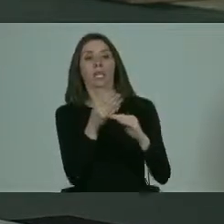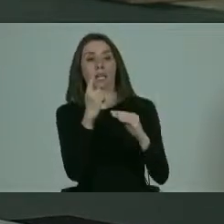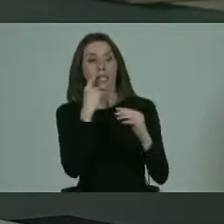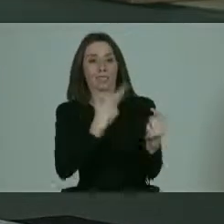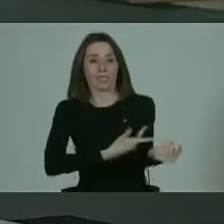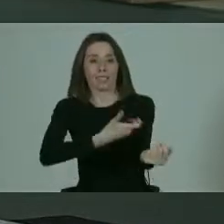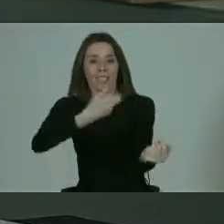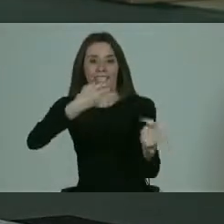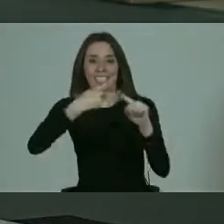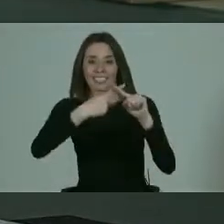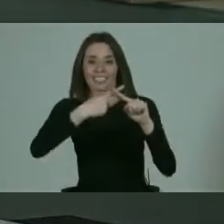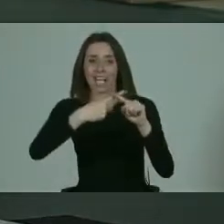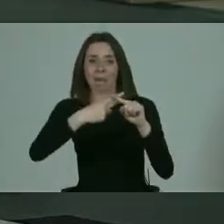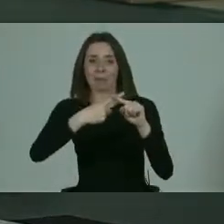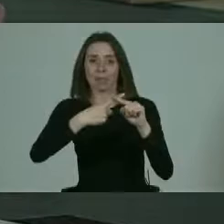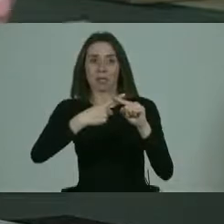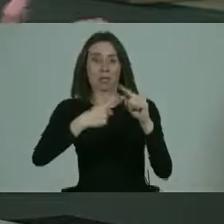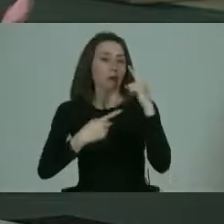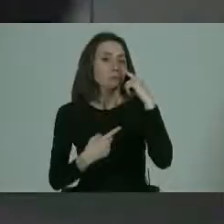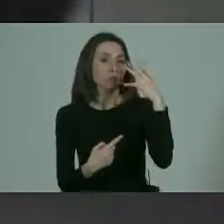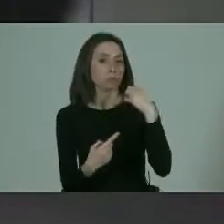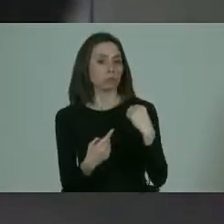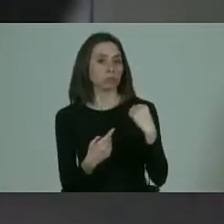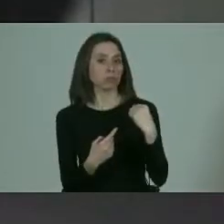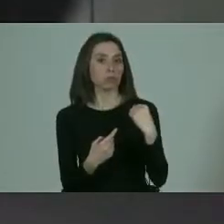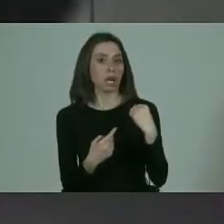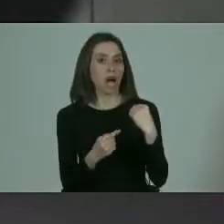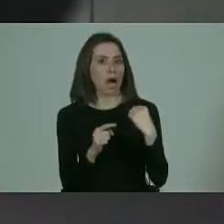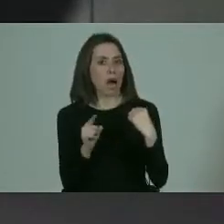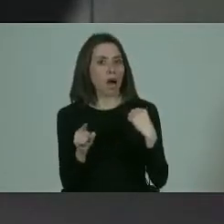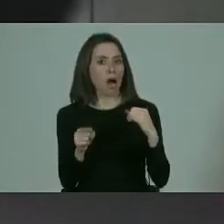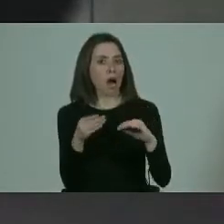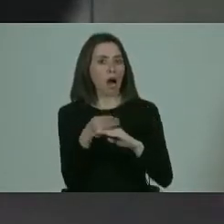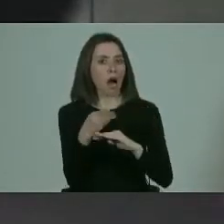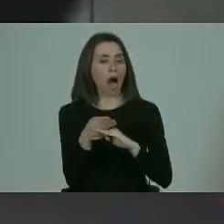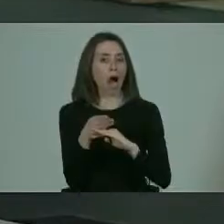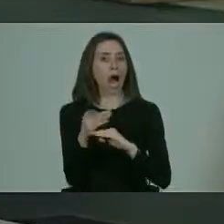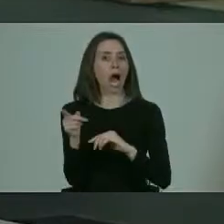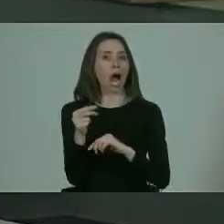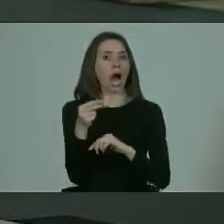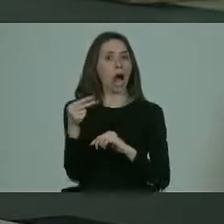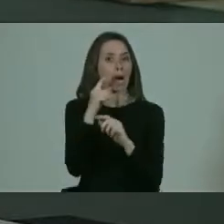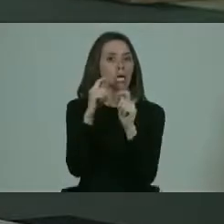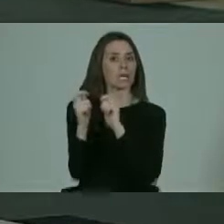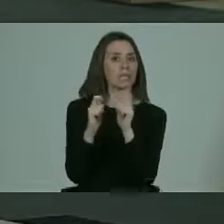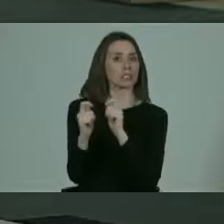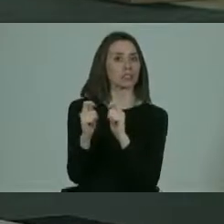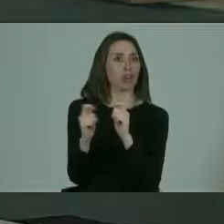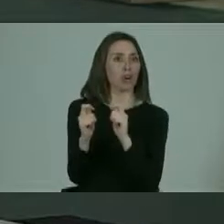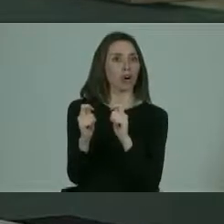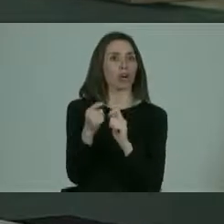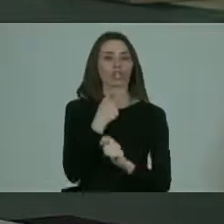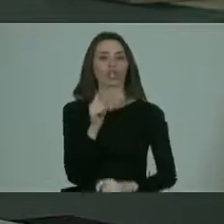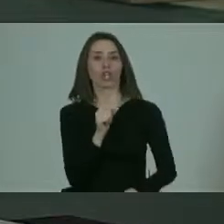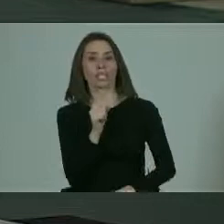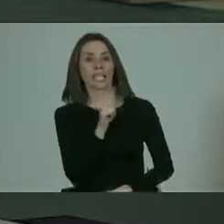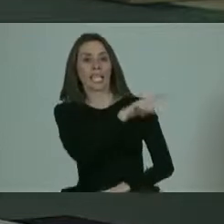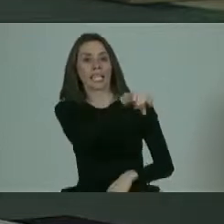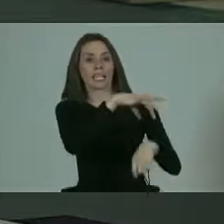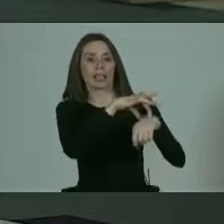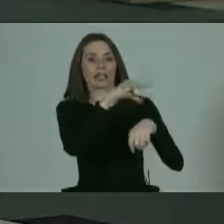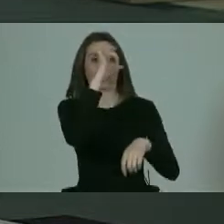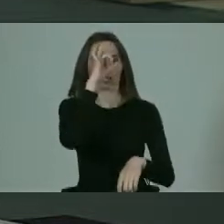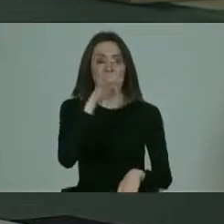pueden hacer con periodos que tiene unas prácticas que son de riesgo y a lo mejor no quiere que se sepa